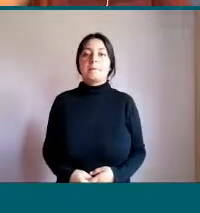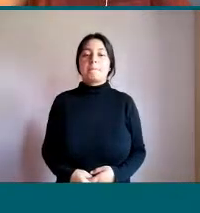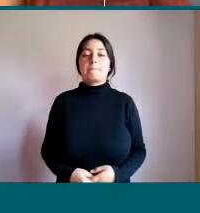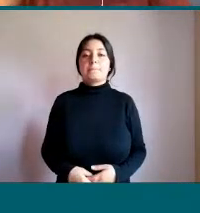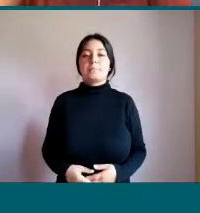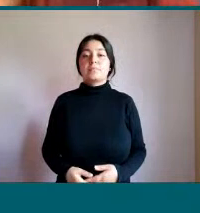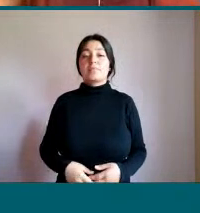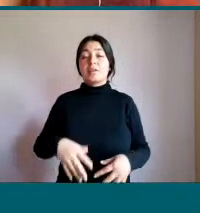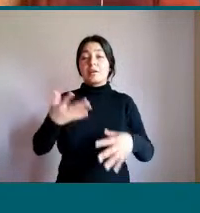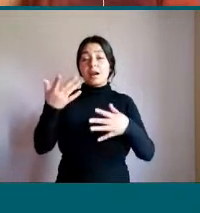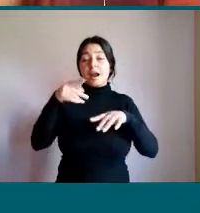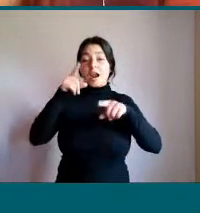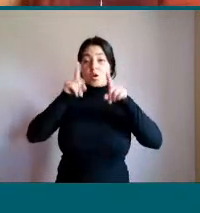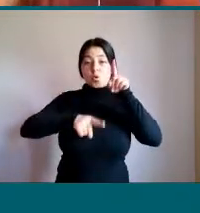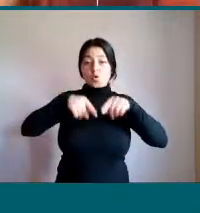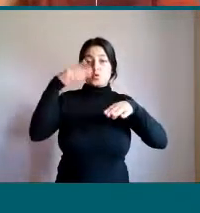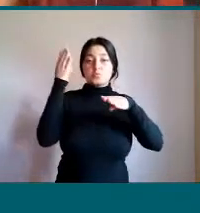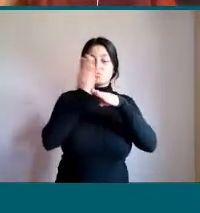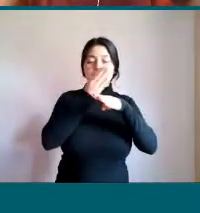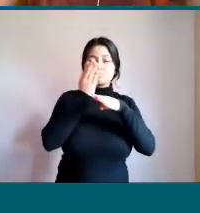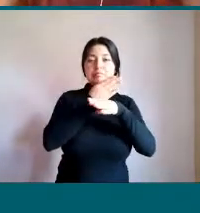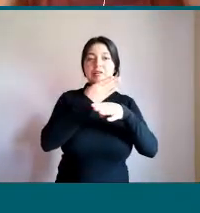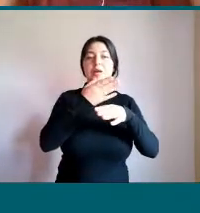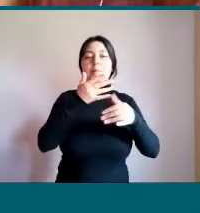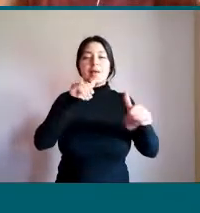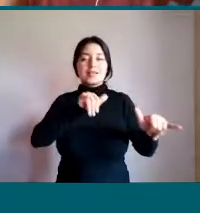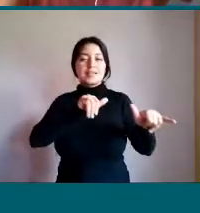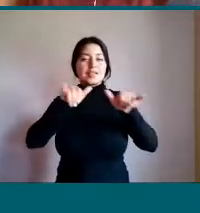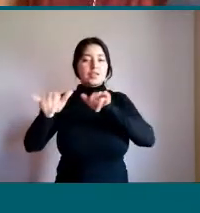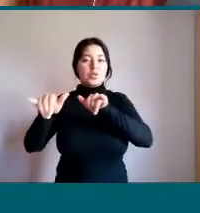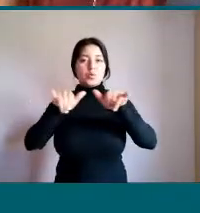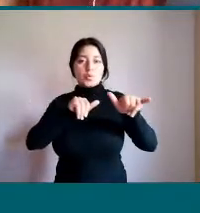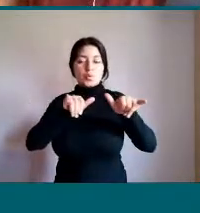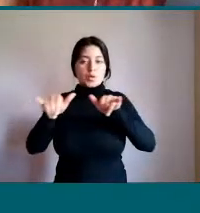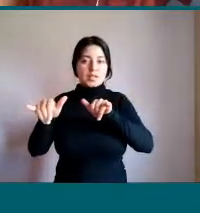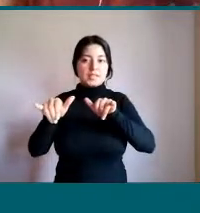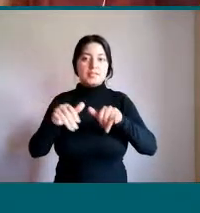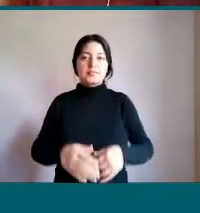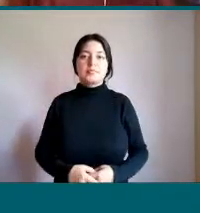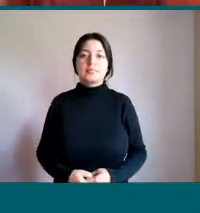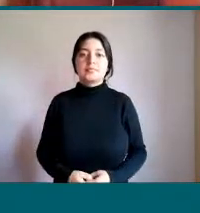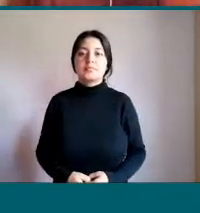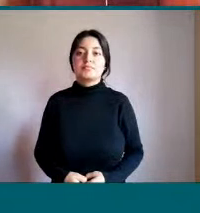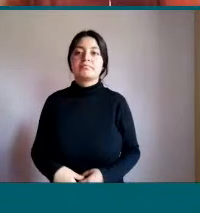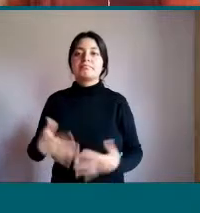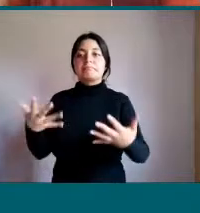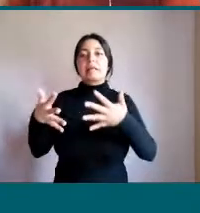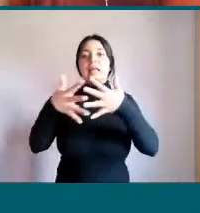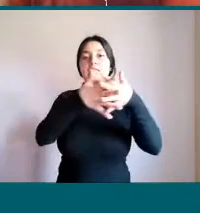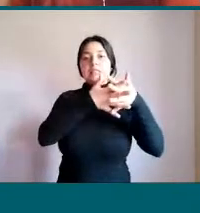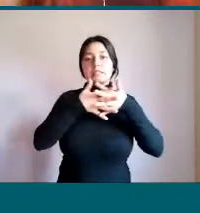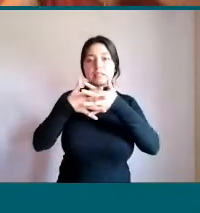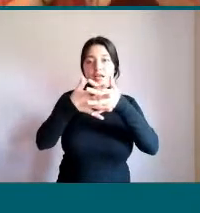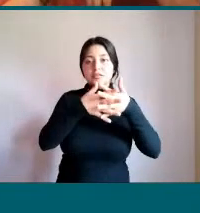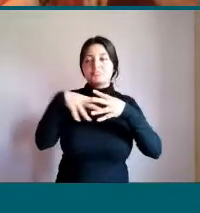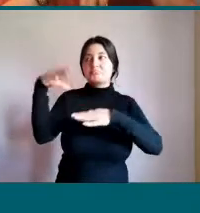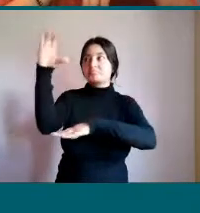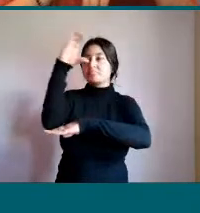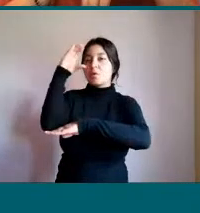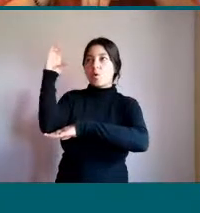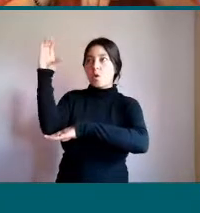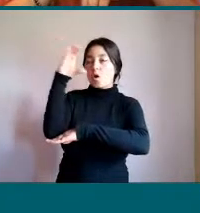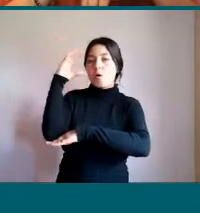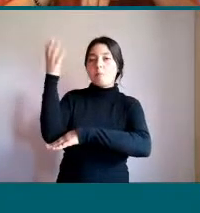los problemas son similares. En España, en Estados Unidos, en Colombia,